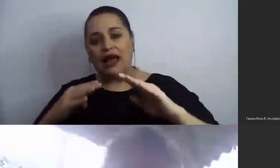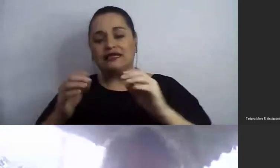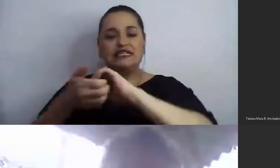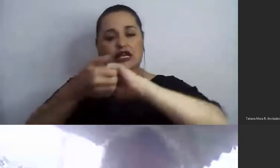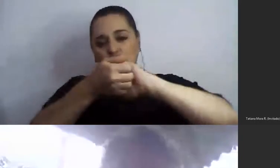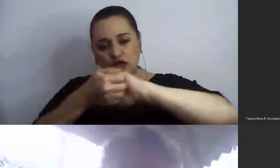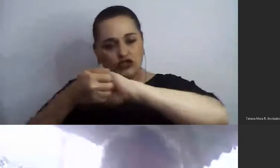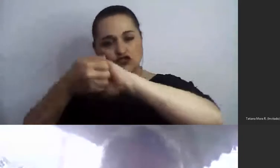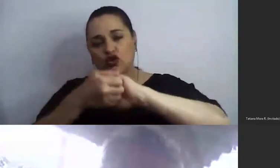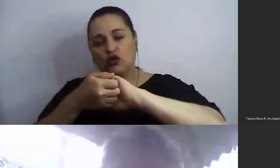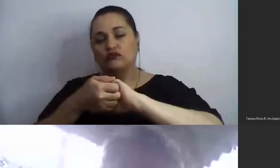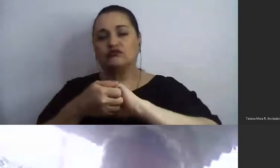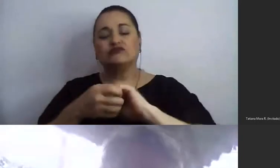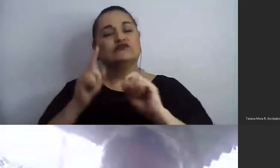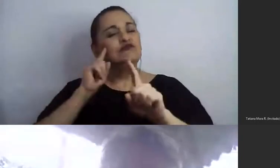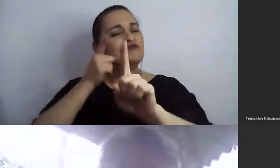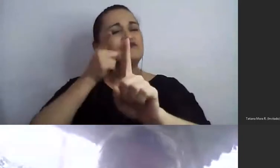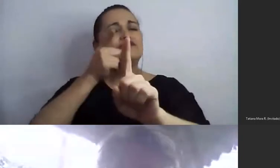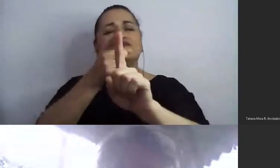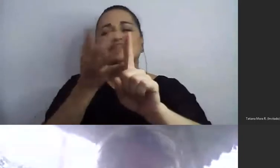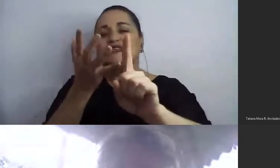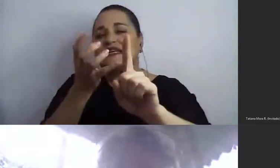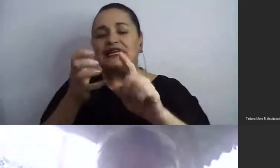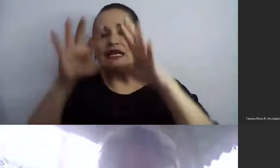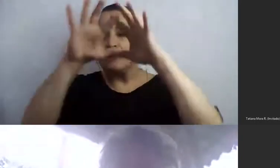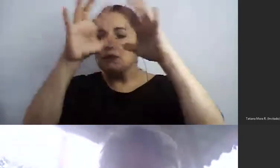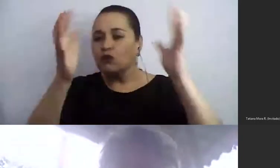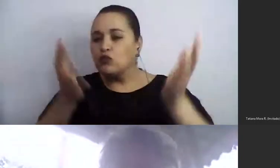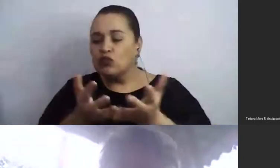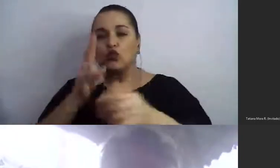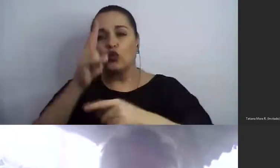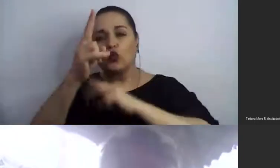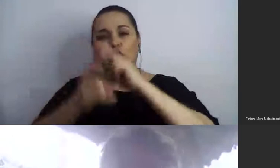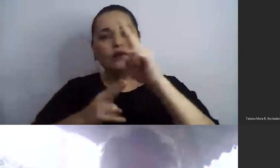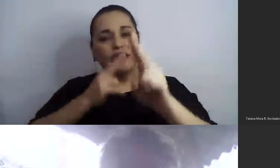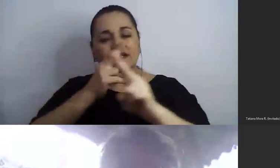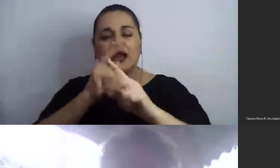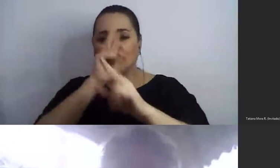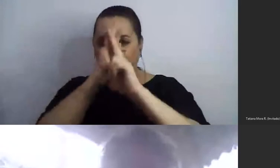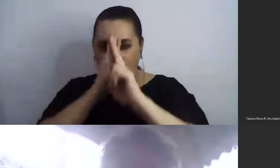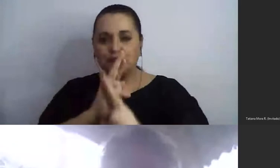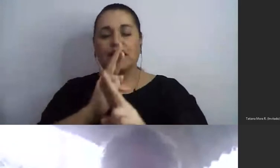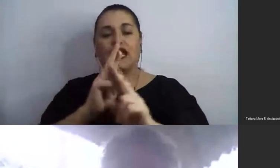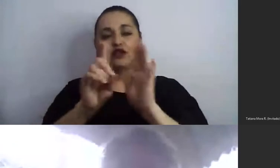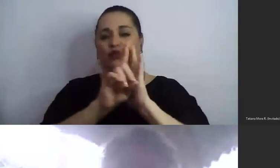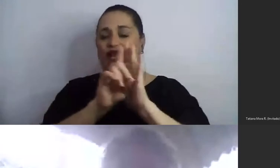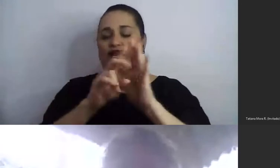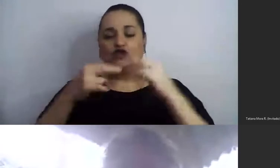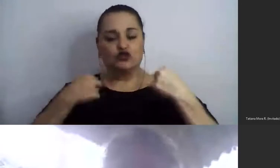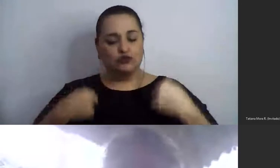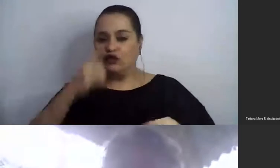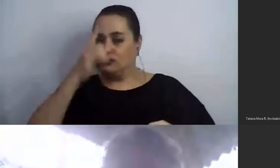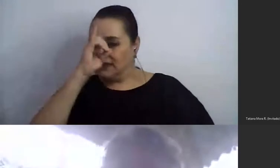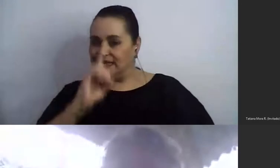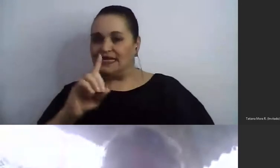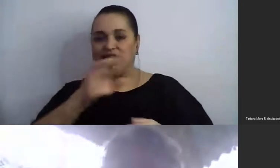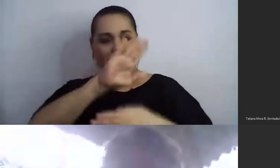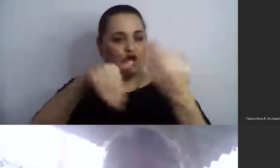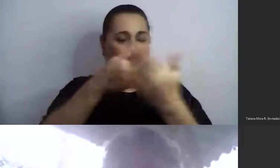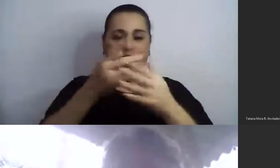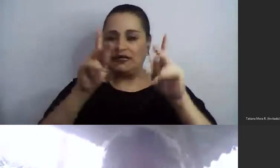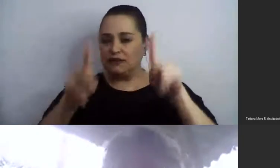su aspiración es construir un mundo en el que sea universal el respeto de los derechos humanos y la dignidad de todas las personas en el